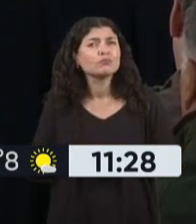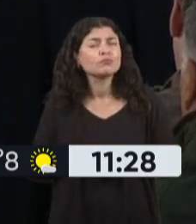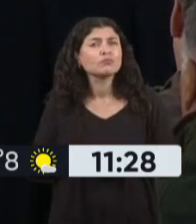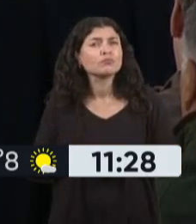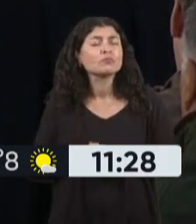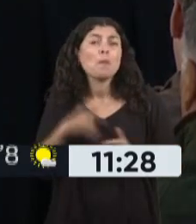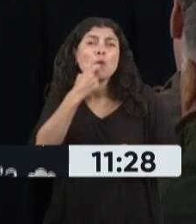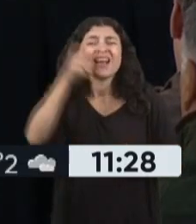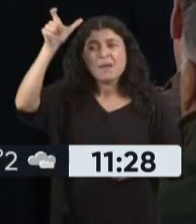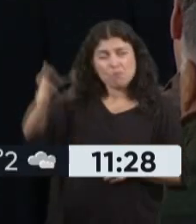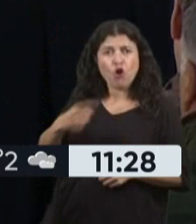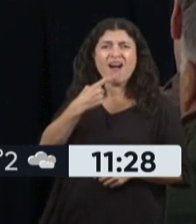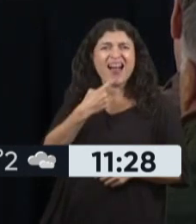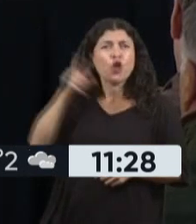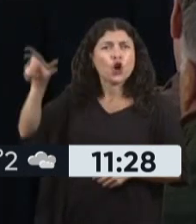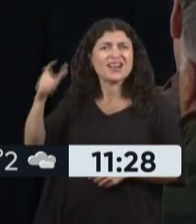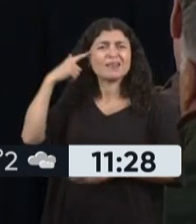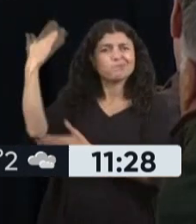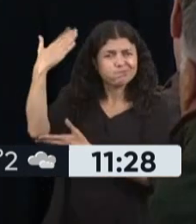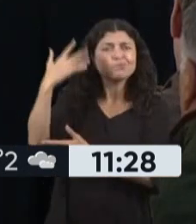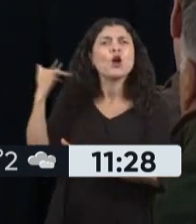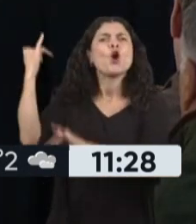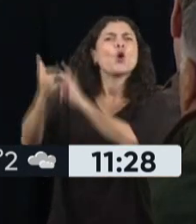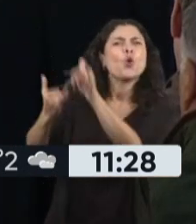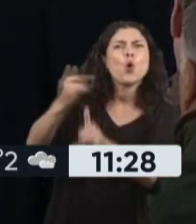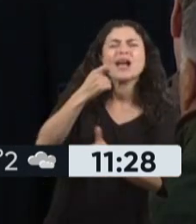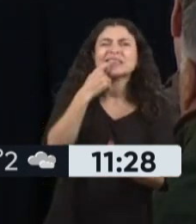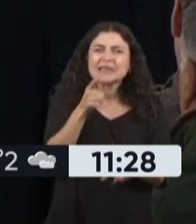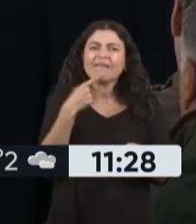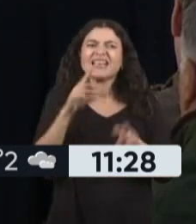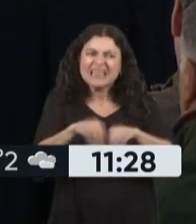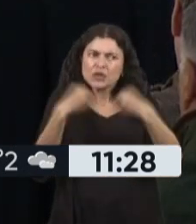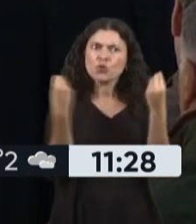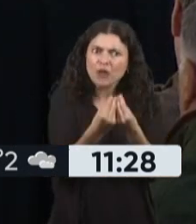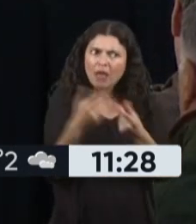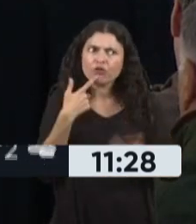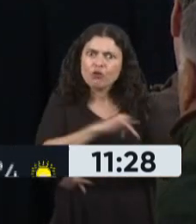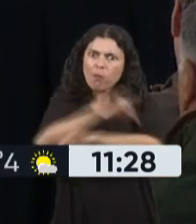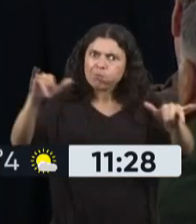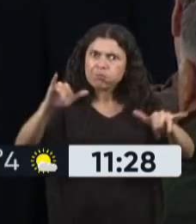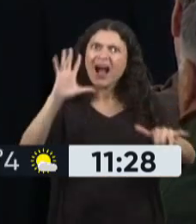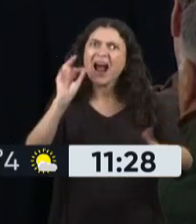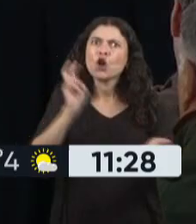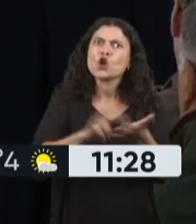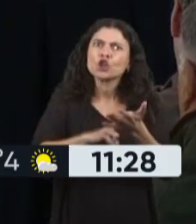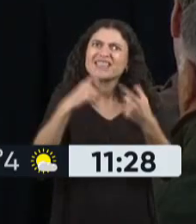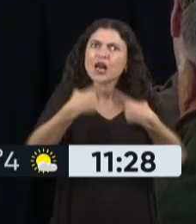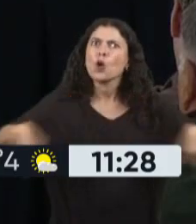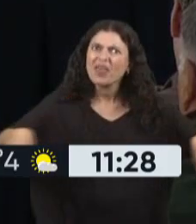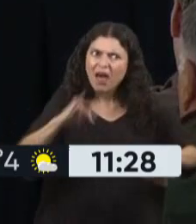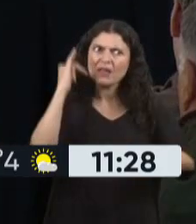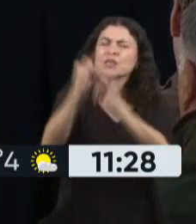hizo Manuel fue medir qué grado de avance teníamos. Entonces, si en